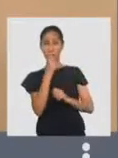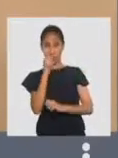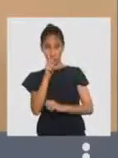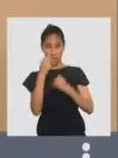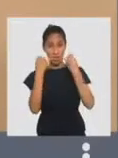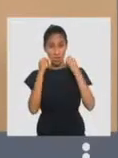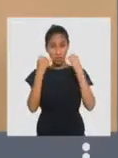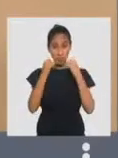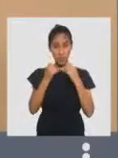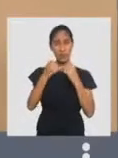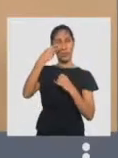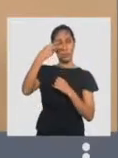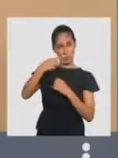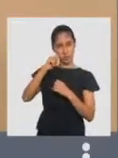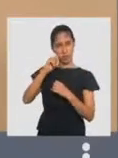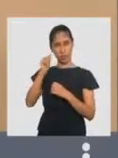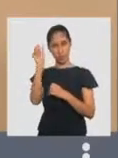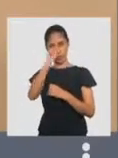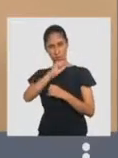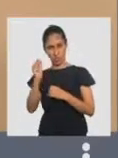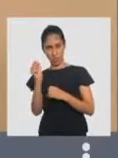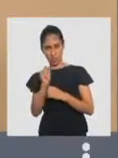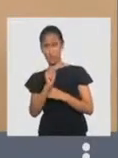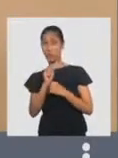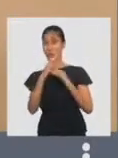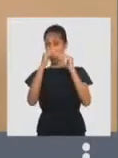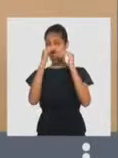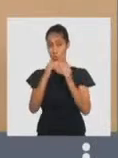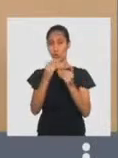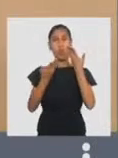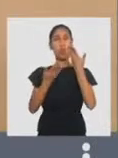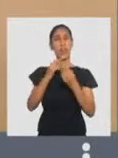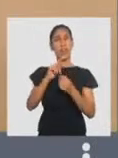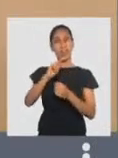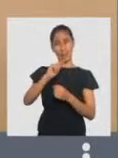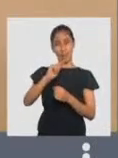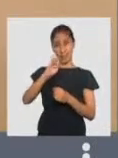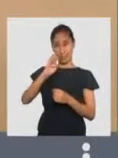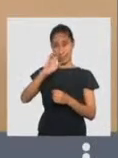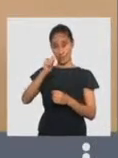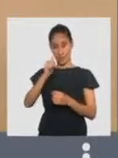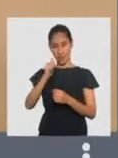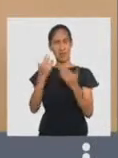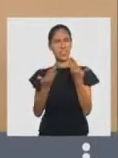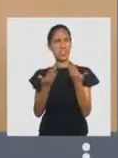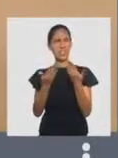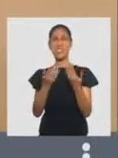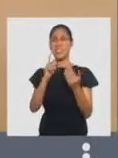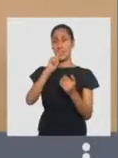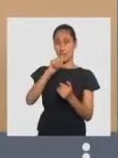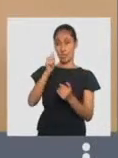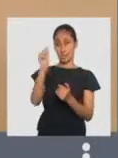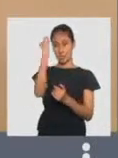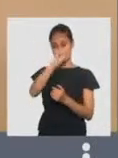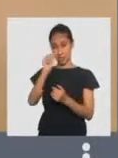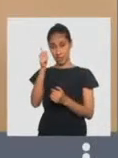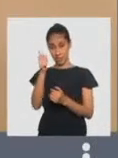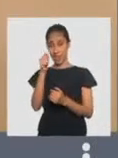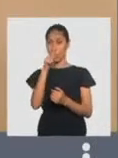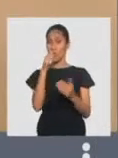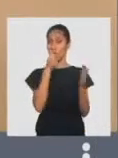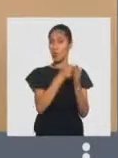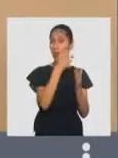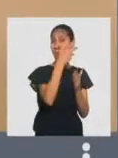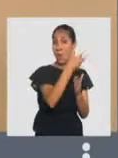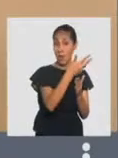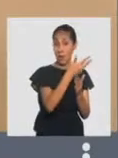banco. Primero, la tasa efectiva anual, TEA, que es la tasa que se paga por el dinero